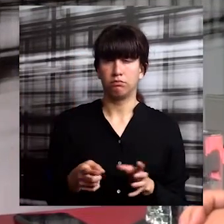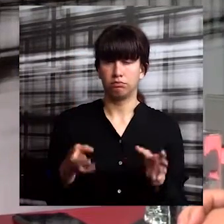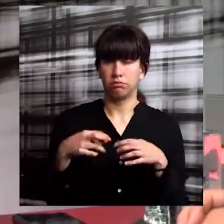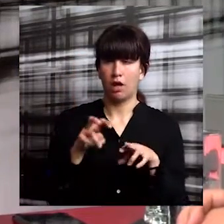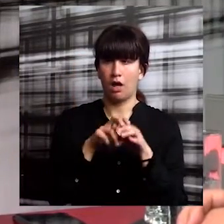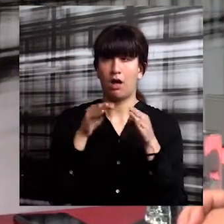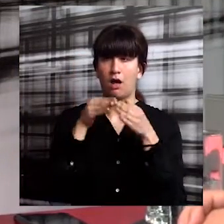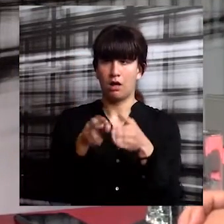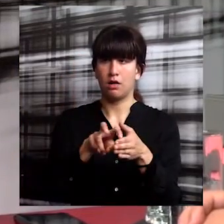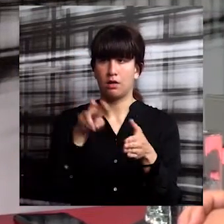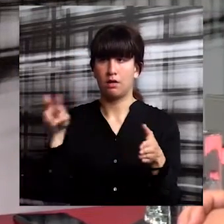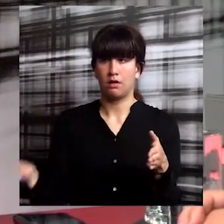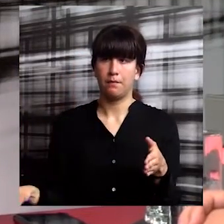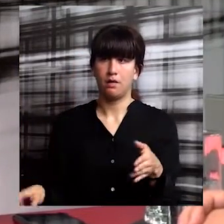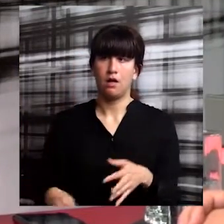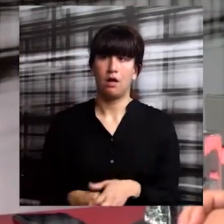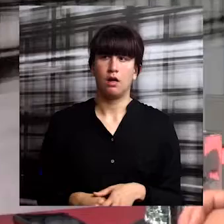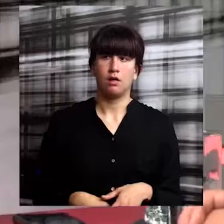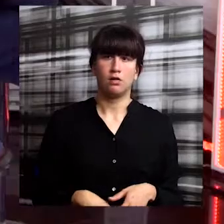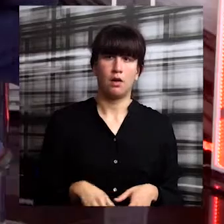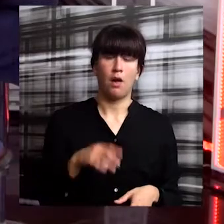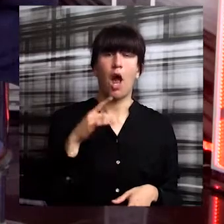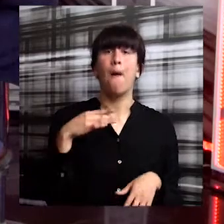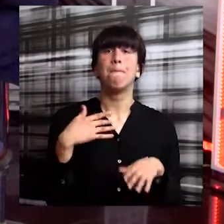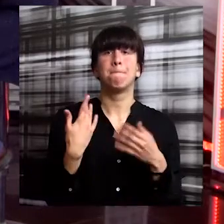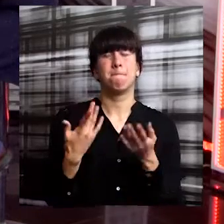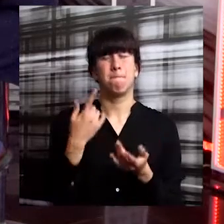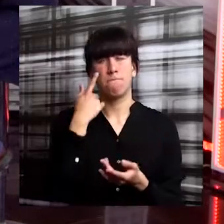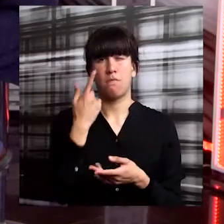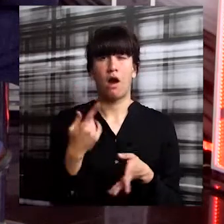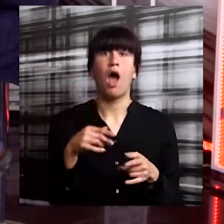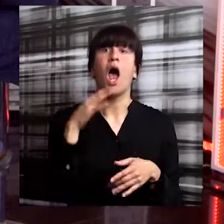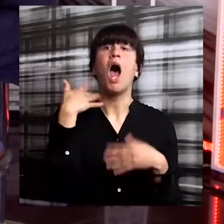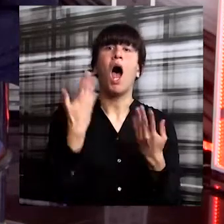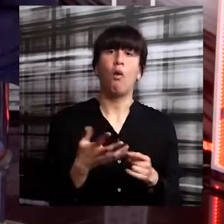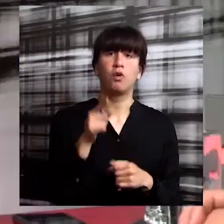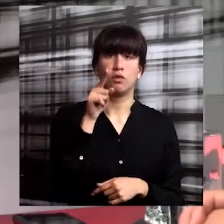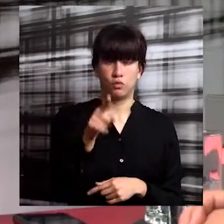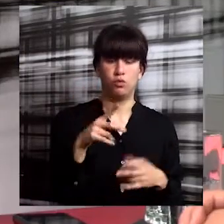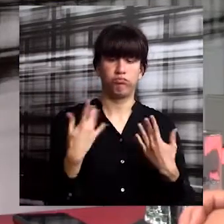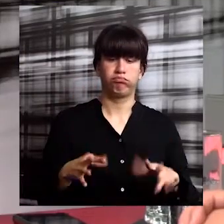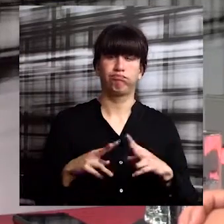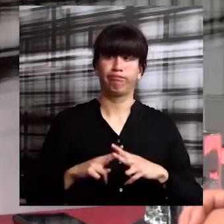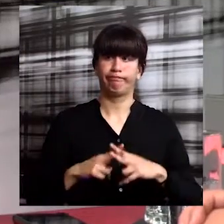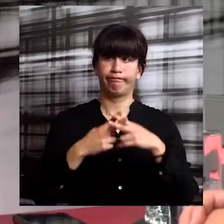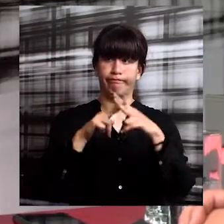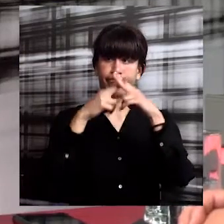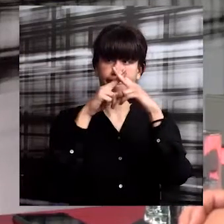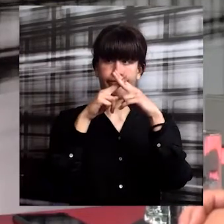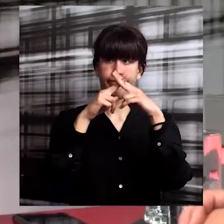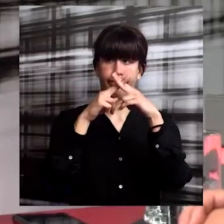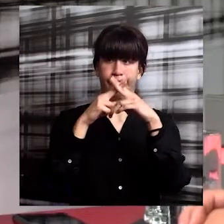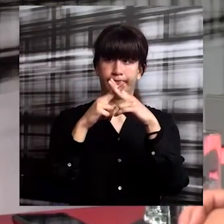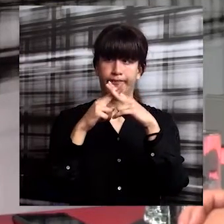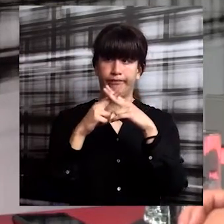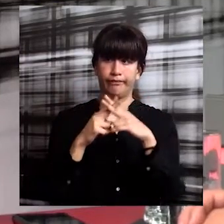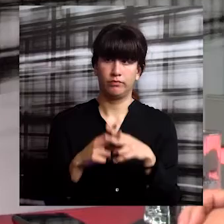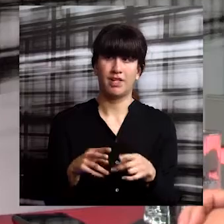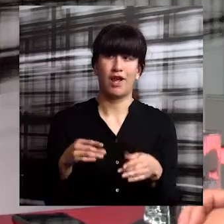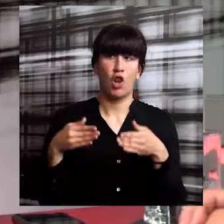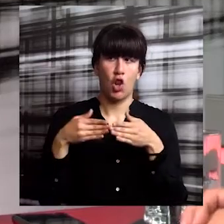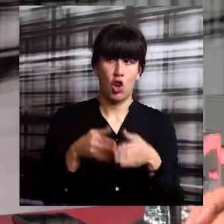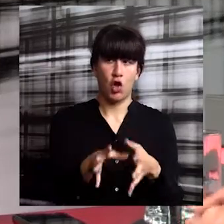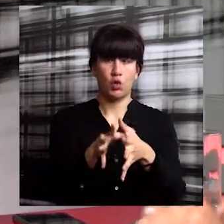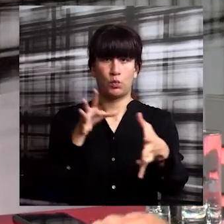aún, porque aunque tú construyas el terminal exclusivo de pasajeros, nada te asegura que los cruceros elijan ir a recalar